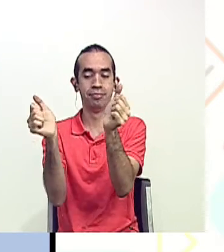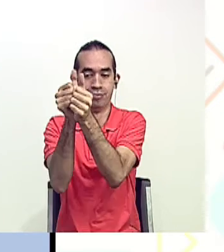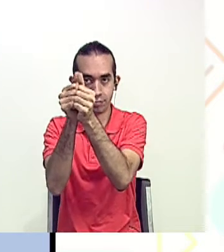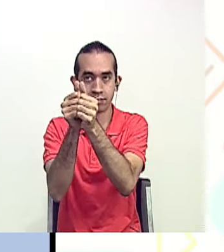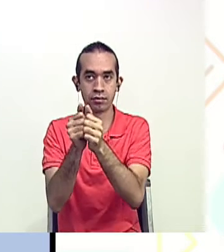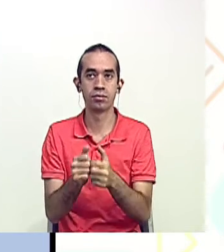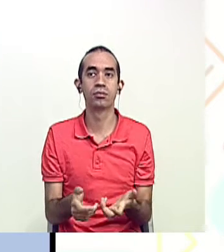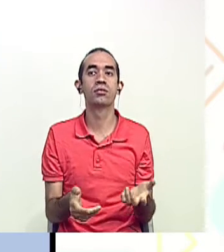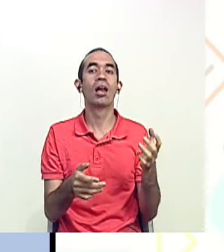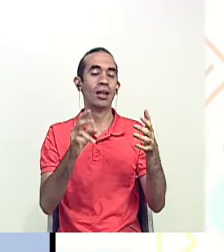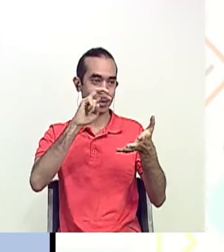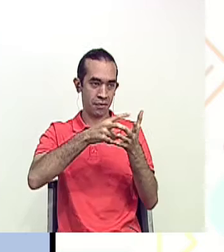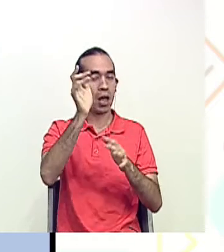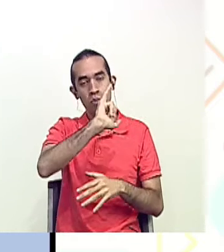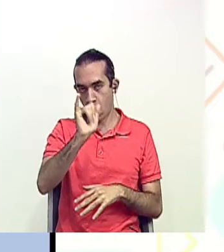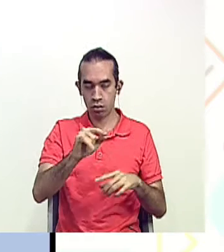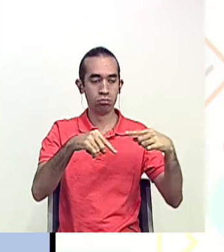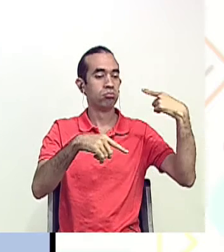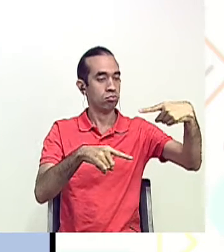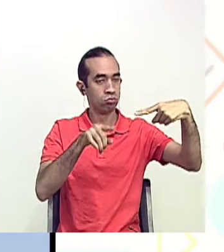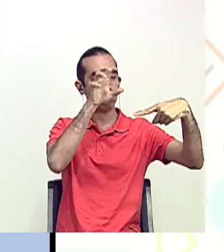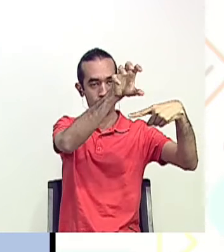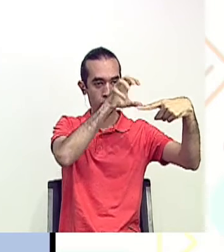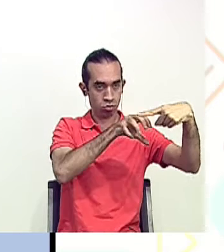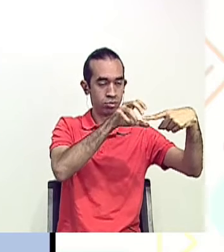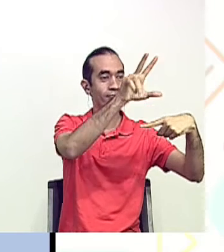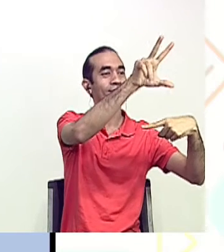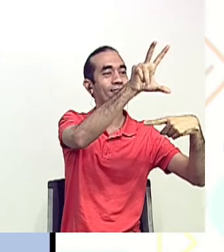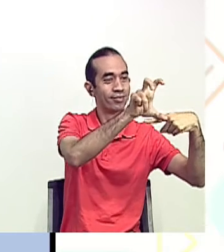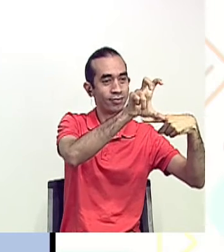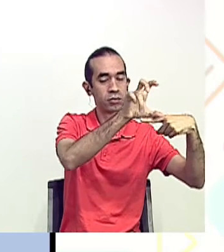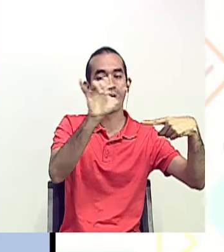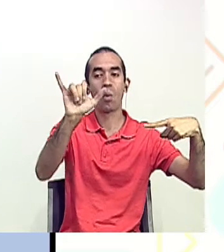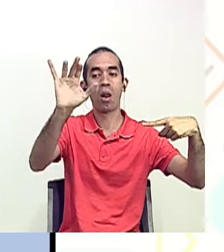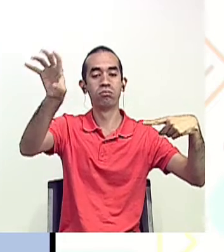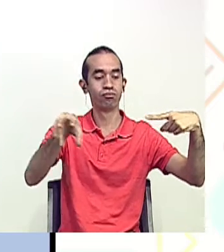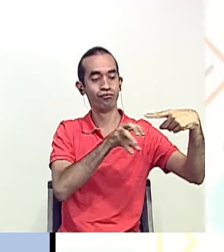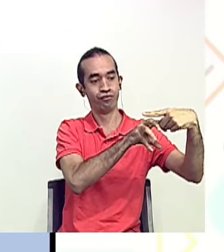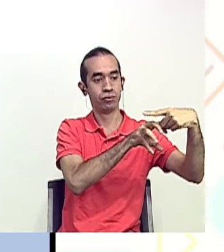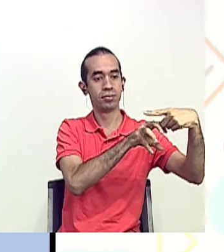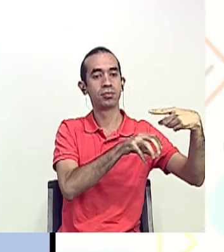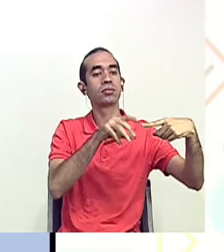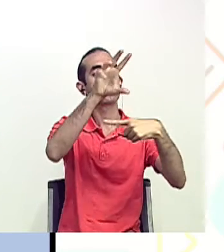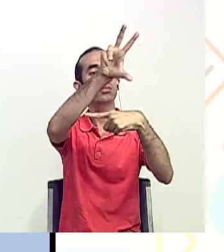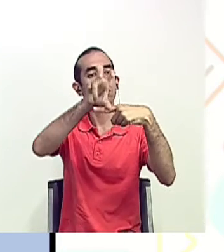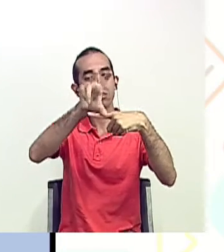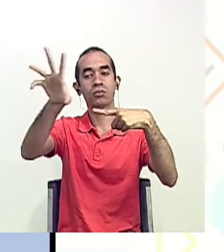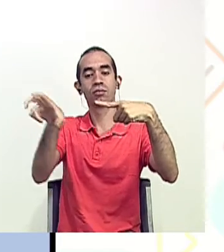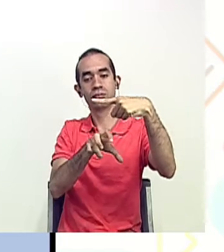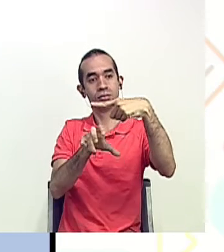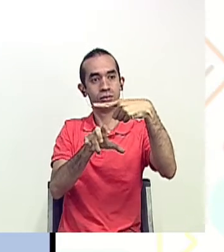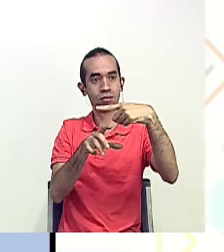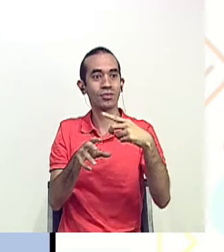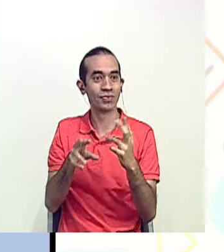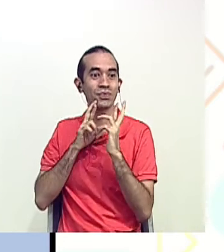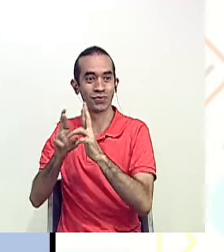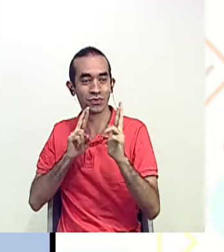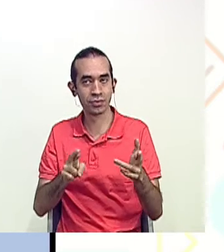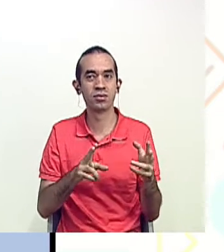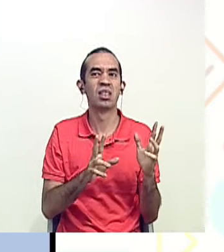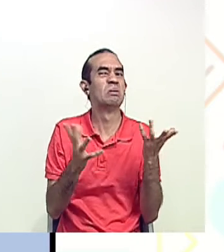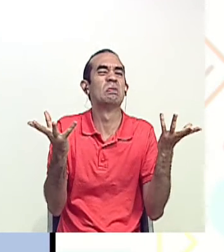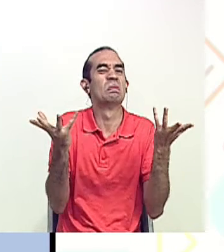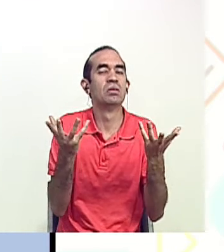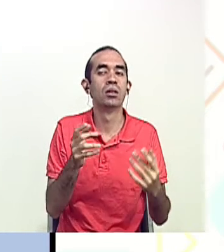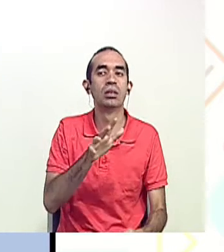expresión entre ese factor común, resulta la expresión 5a